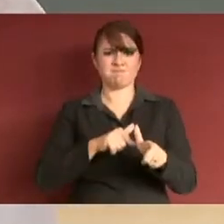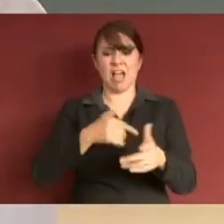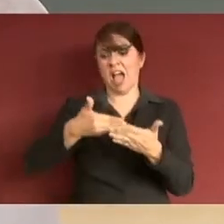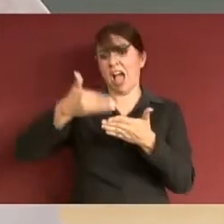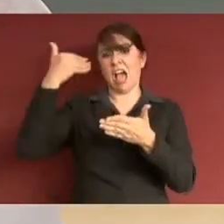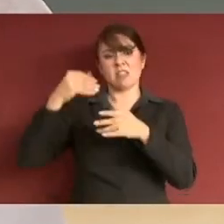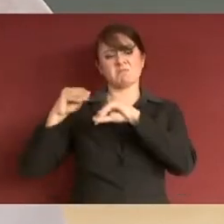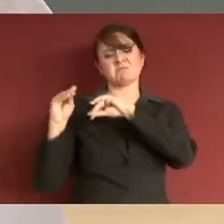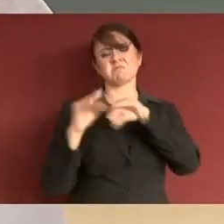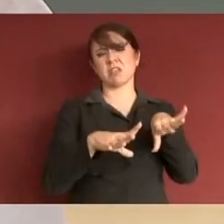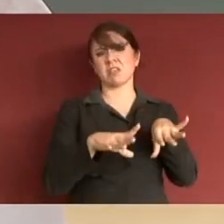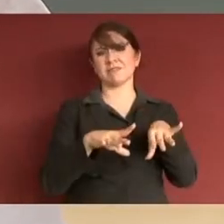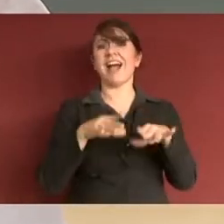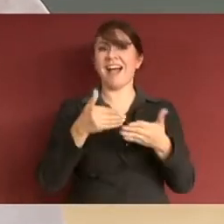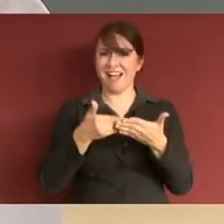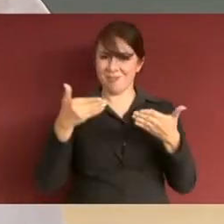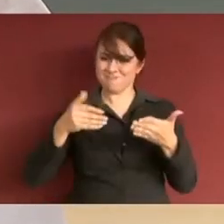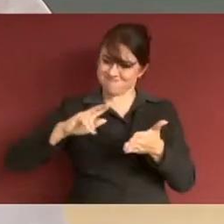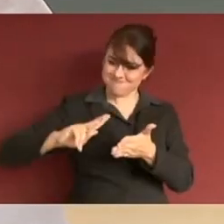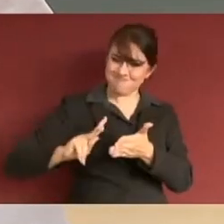abandonada.